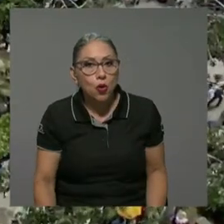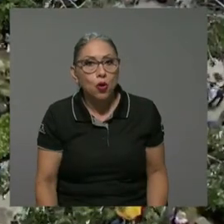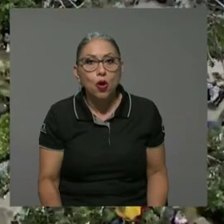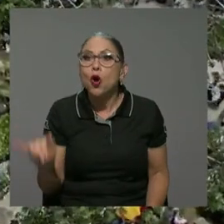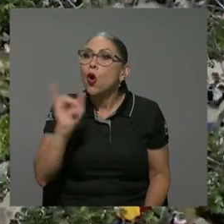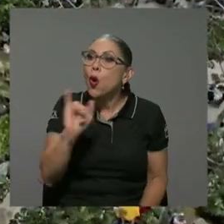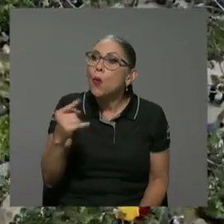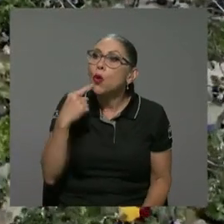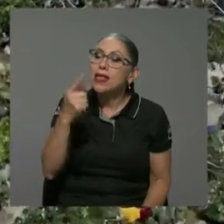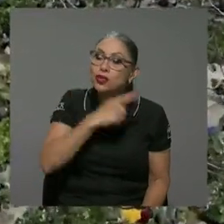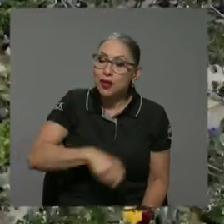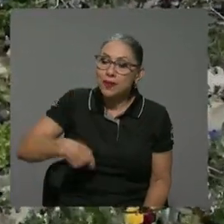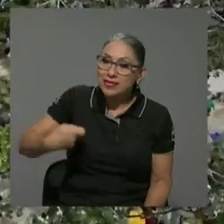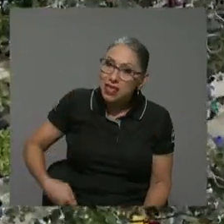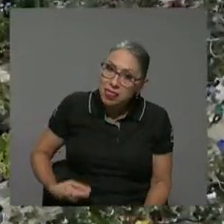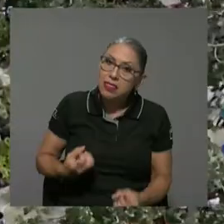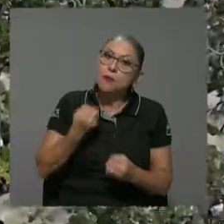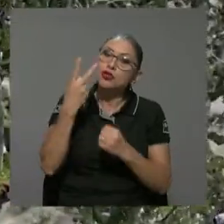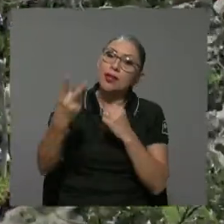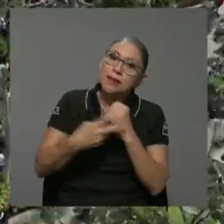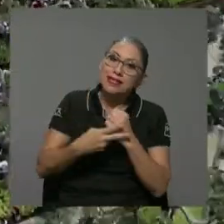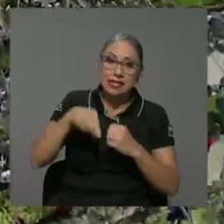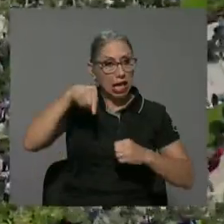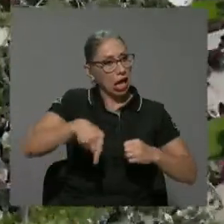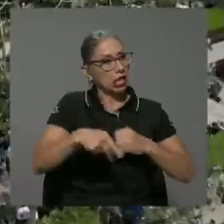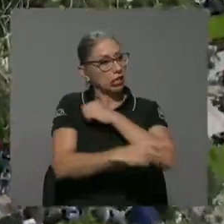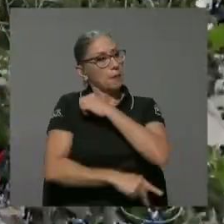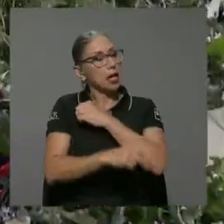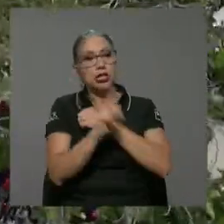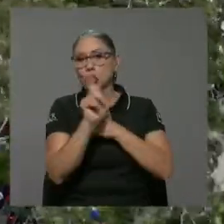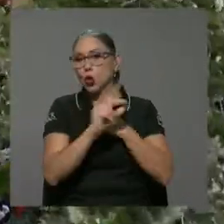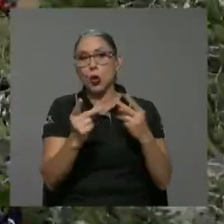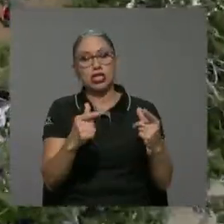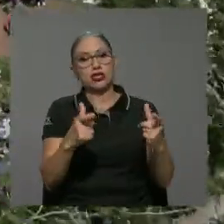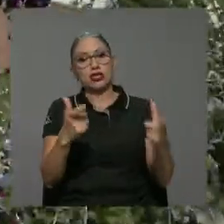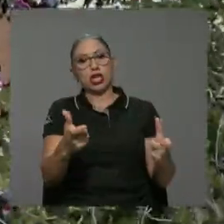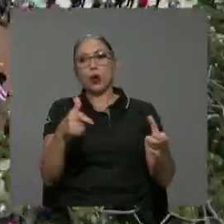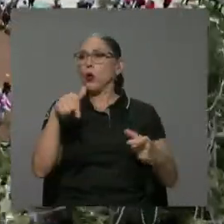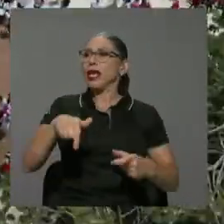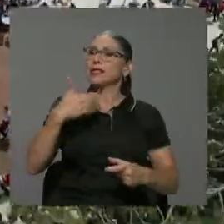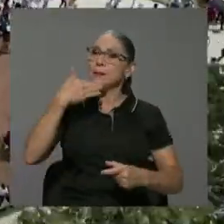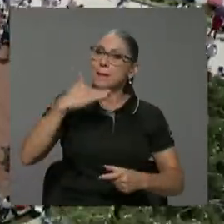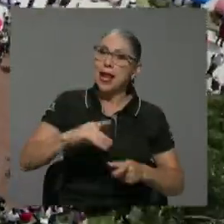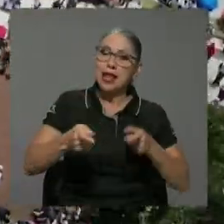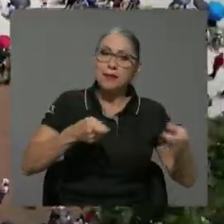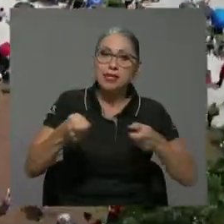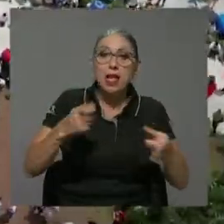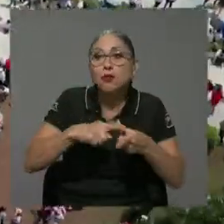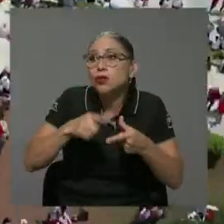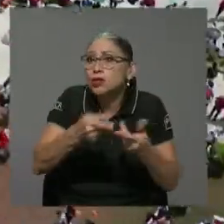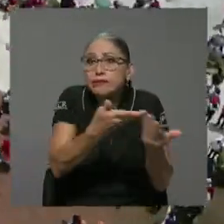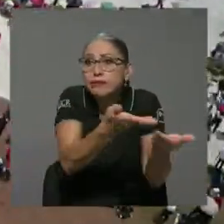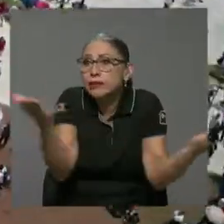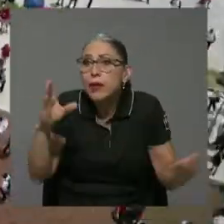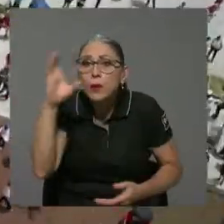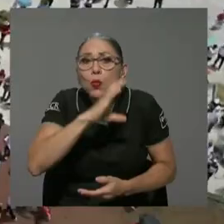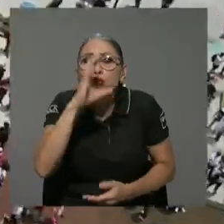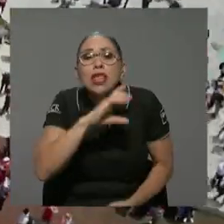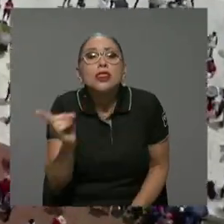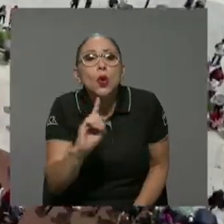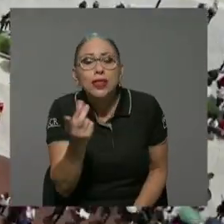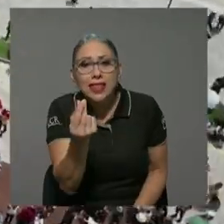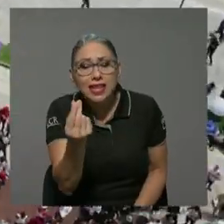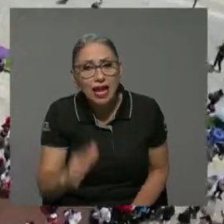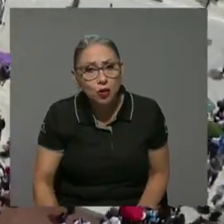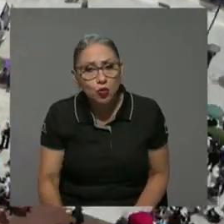este no es un país rico, sino que mal administrado, pues busquen dónde hay dinero. Estoy segura que hay sectores, incluso podría